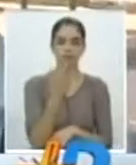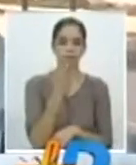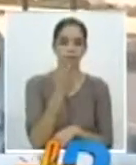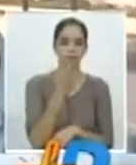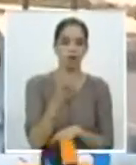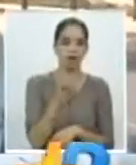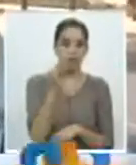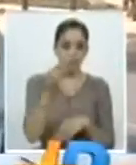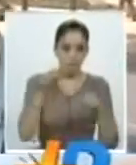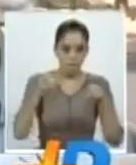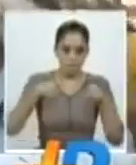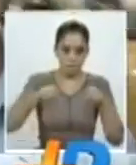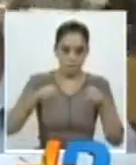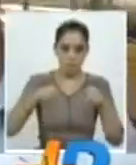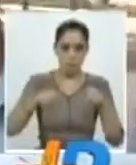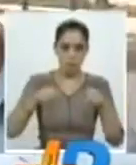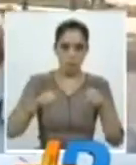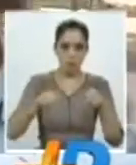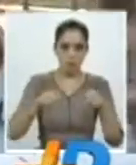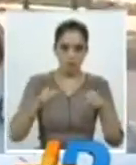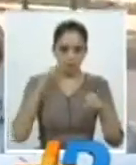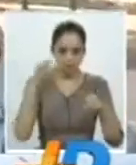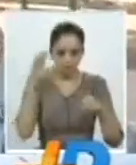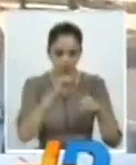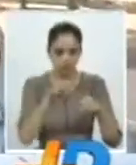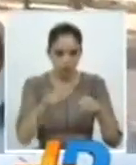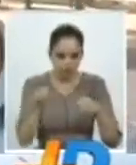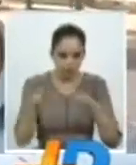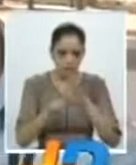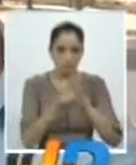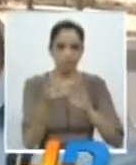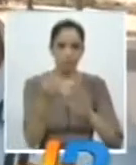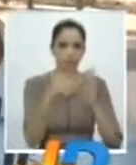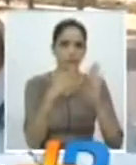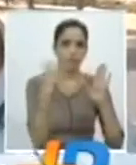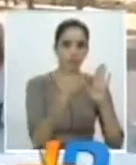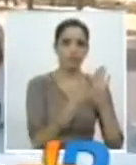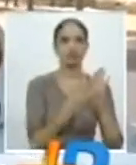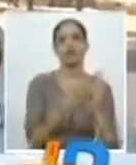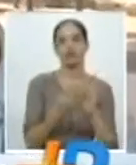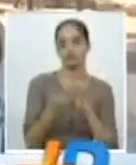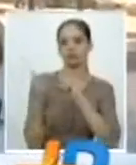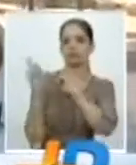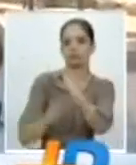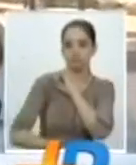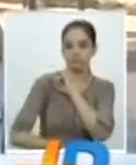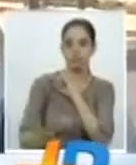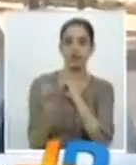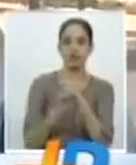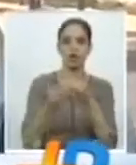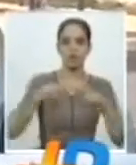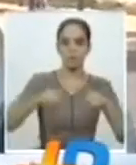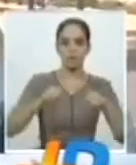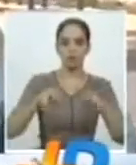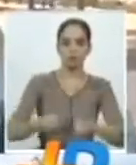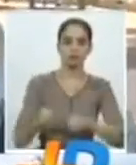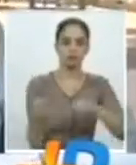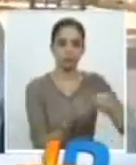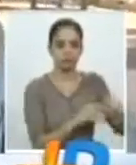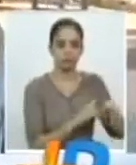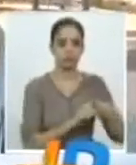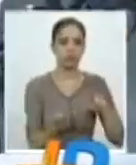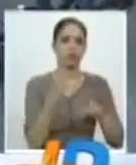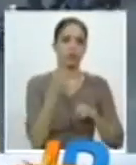moto, digamos, incumpliendo la orden, pues se le iban a hacer un comparendo o le iban a inmovilizar la moto, más no dijeron nada